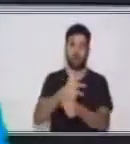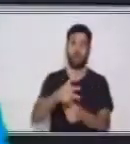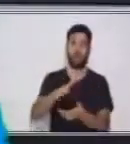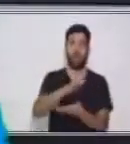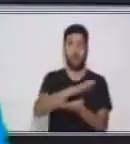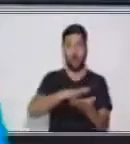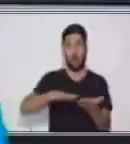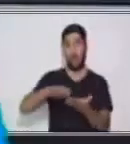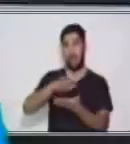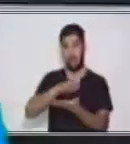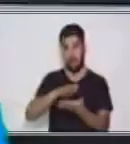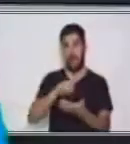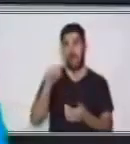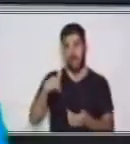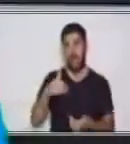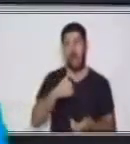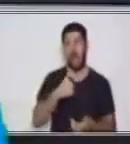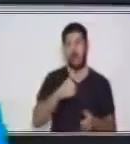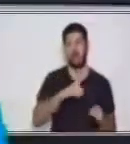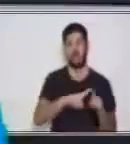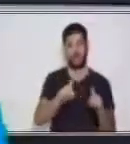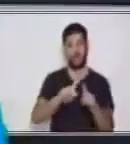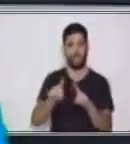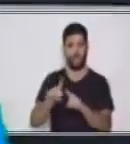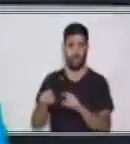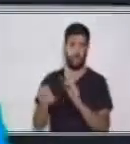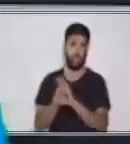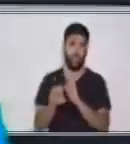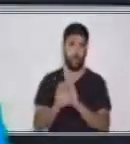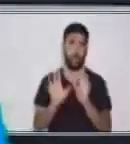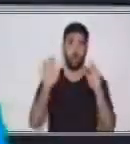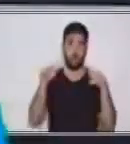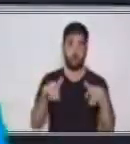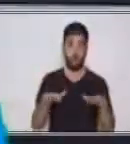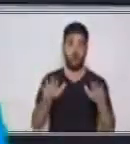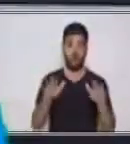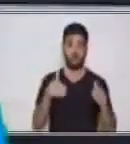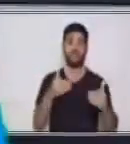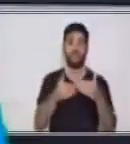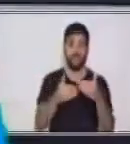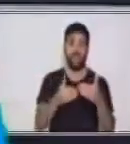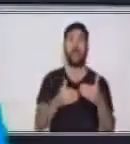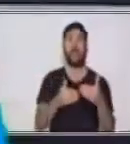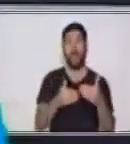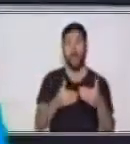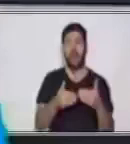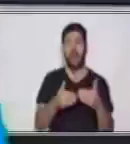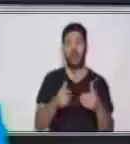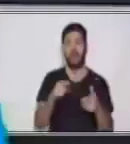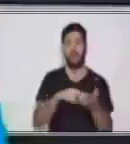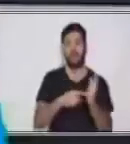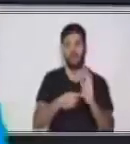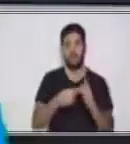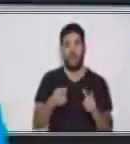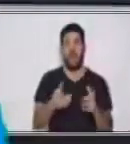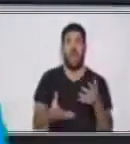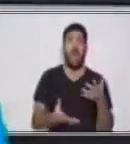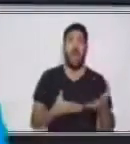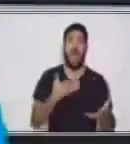así varía el clima. Si estamos más cerca del mar, el clima es cálido, quiere decir de que